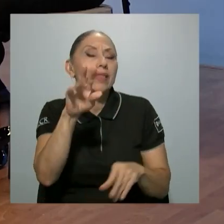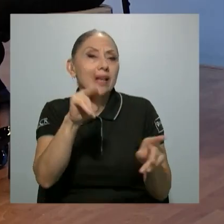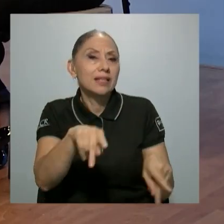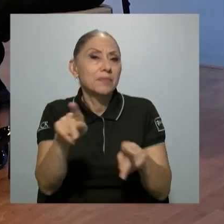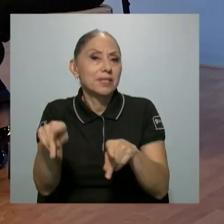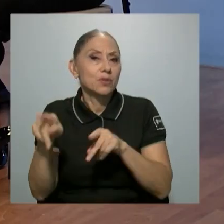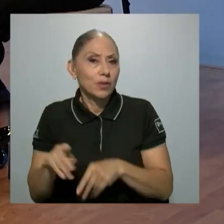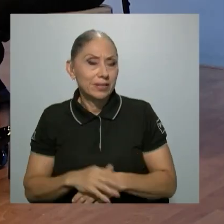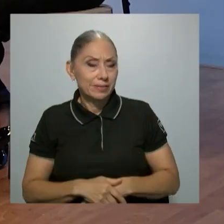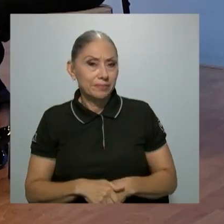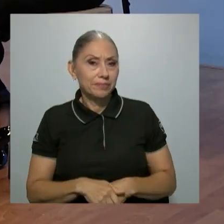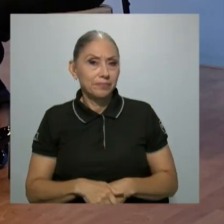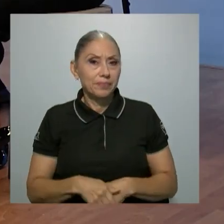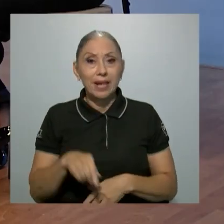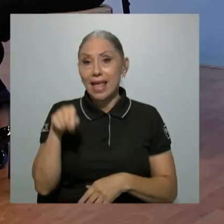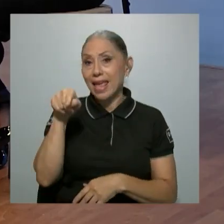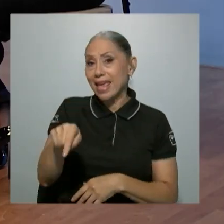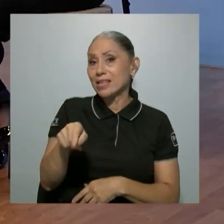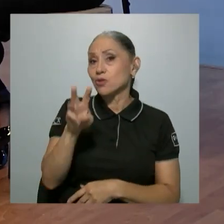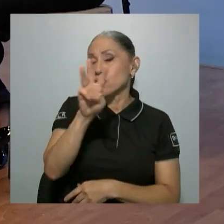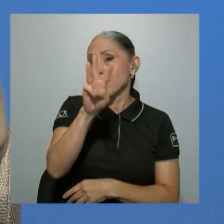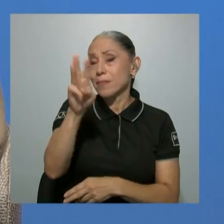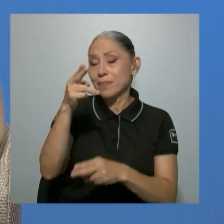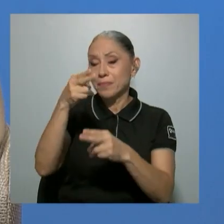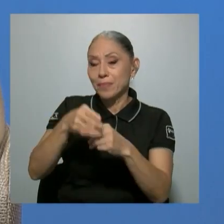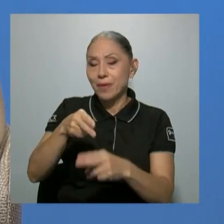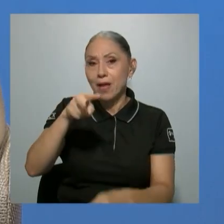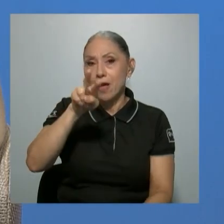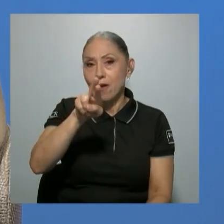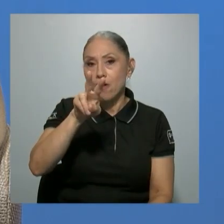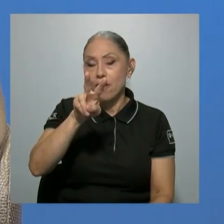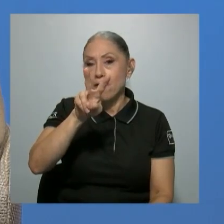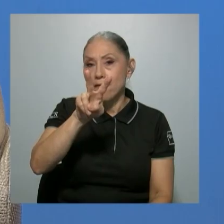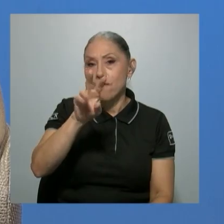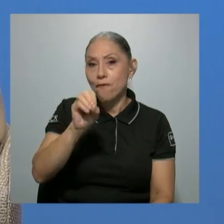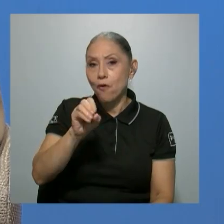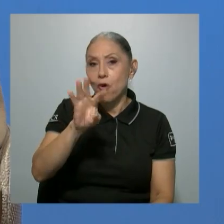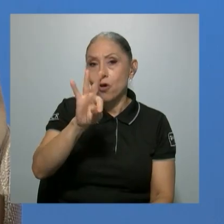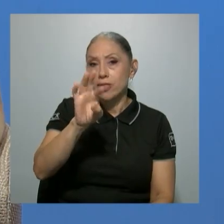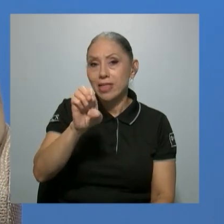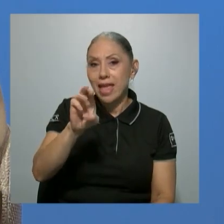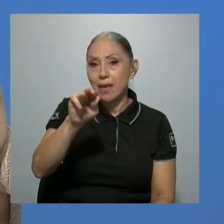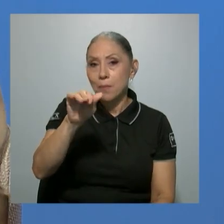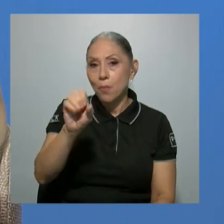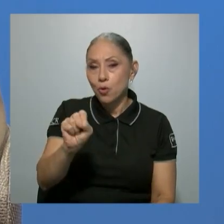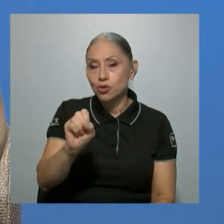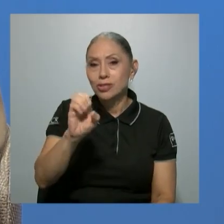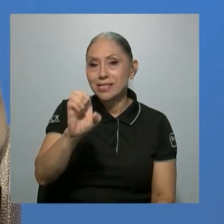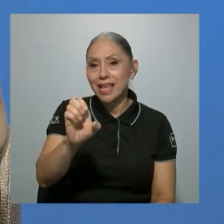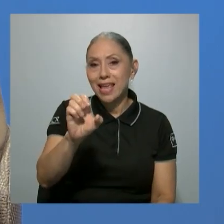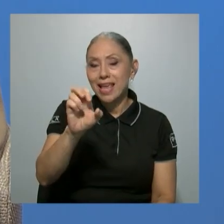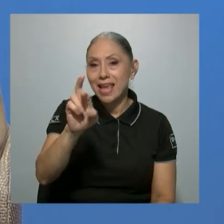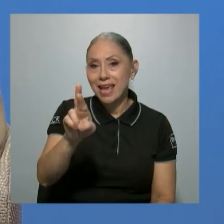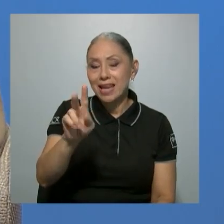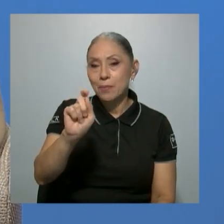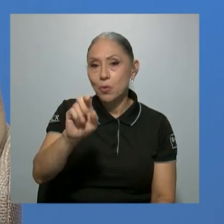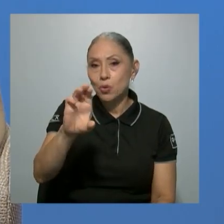contribución del Estado de la Nación? Eso es una plataforma que se llama votemoscr.com. Los invitamos, ahí vamos Repítalo, a estar. por favor.